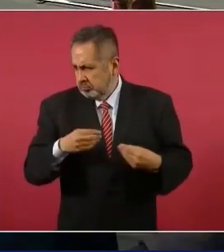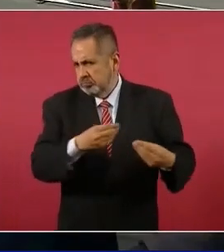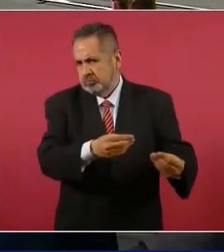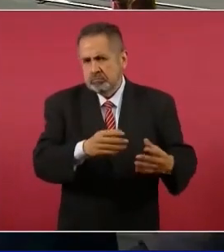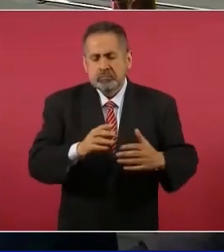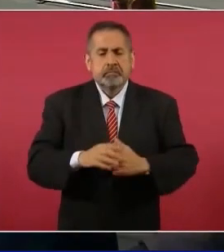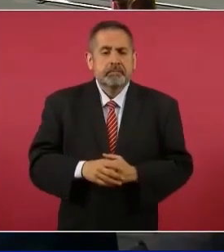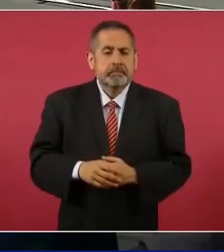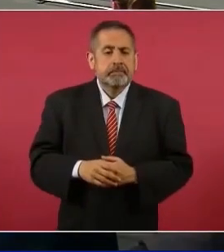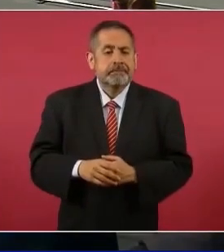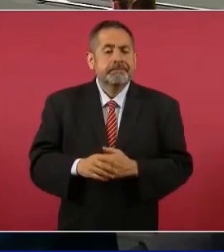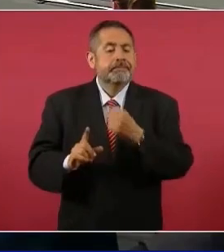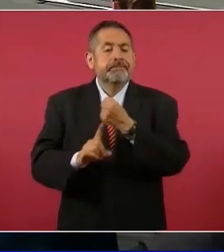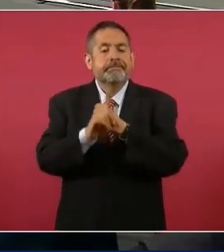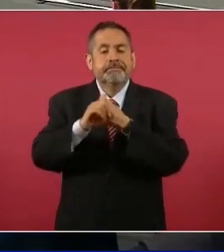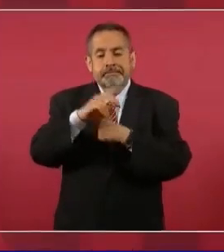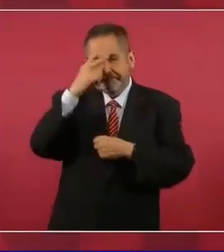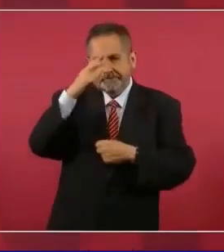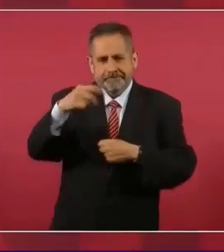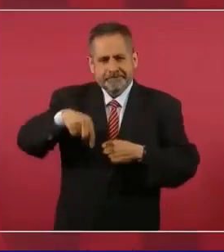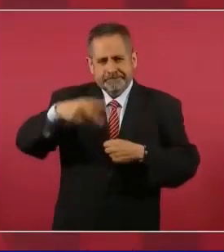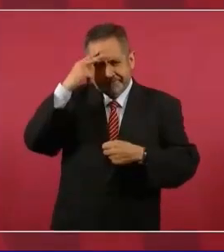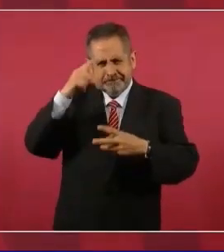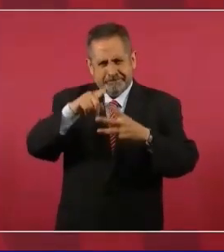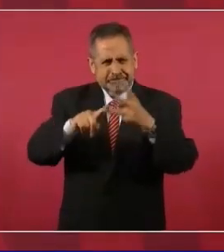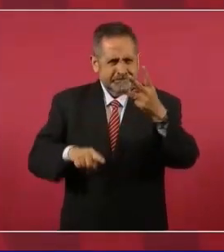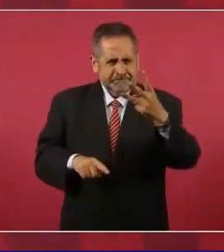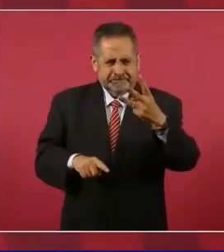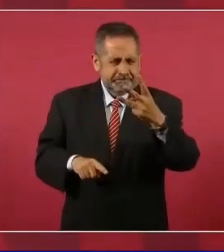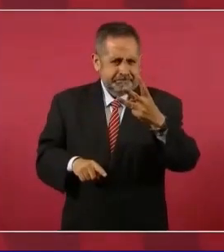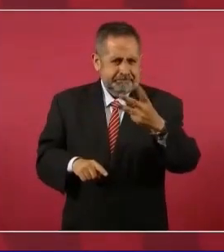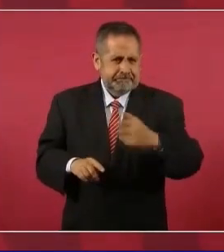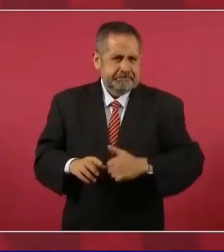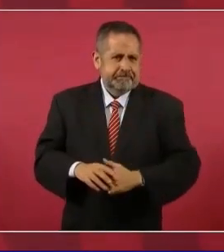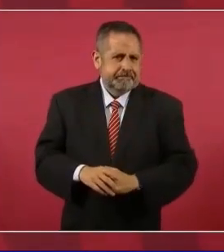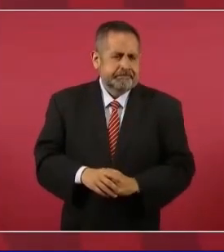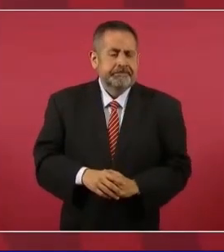El problema de México eran 3 cosas. Una